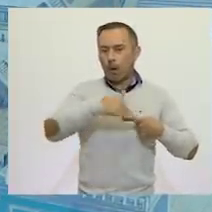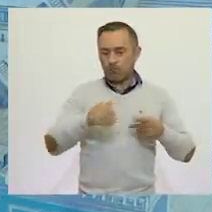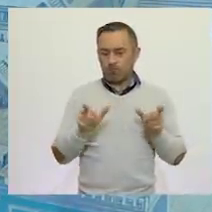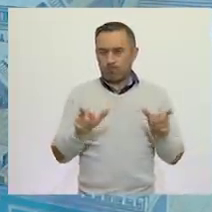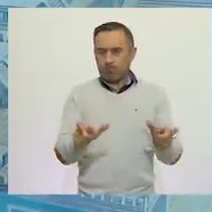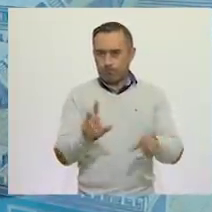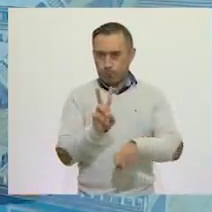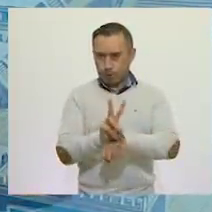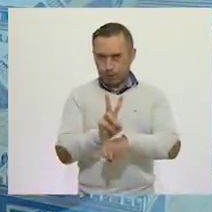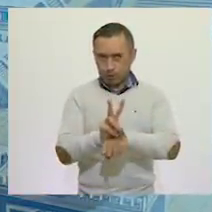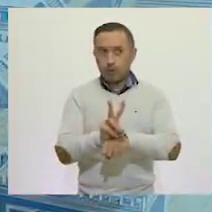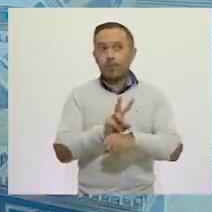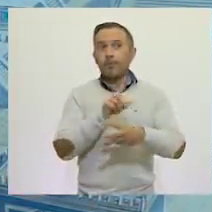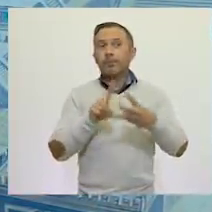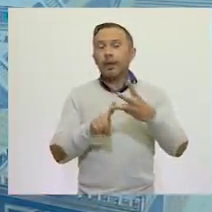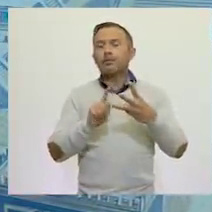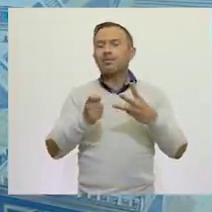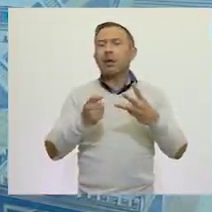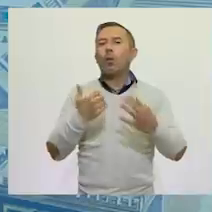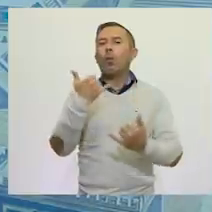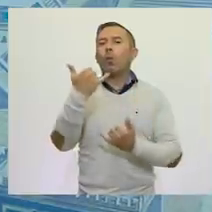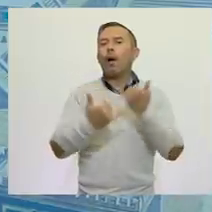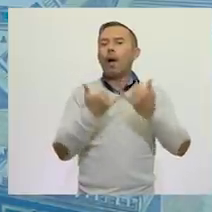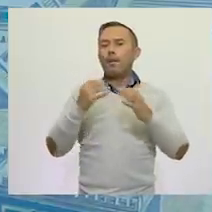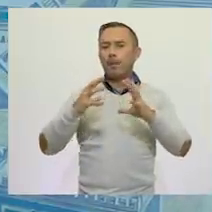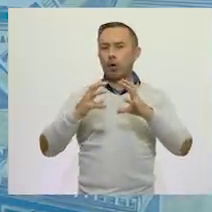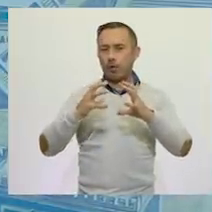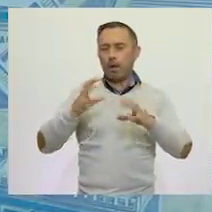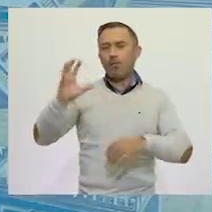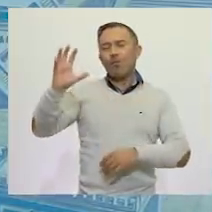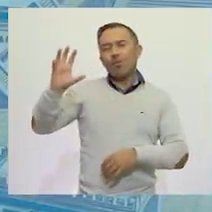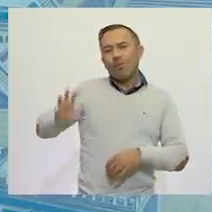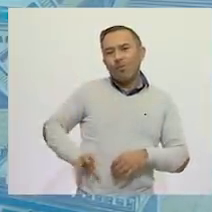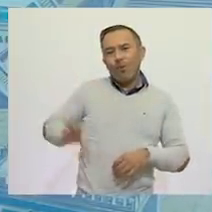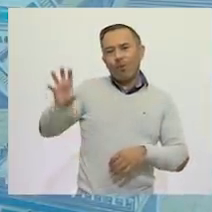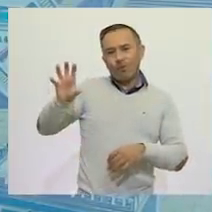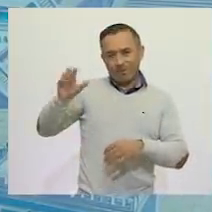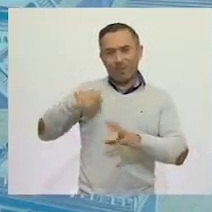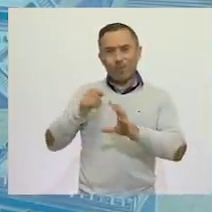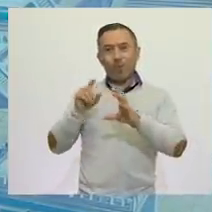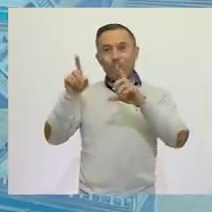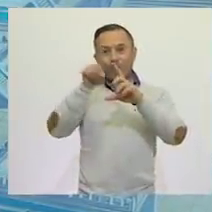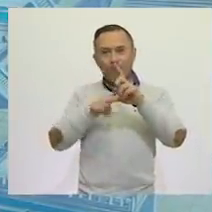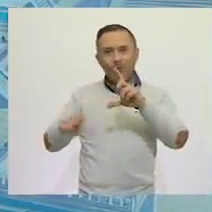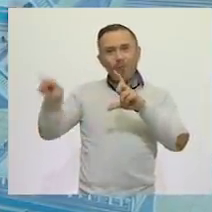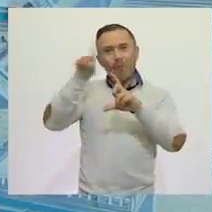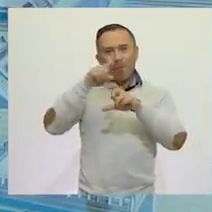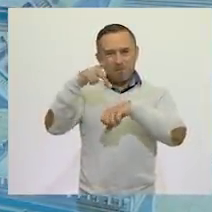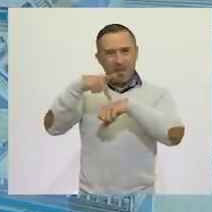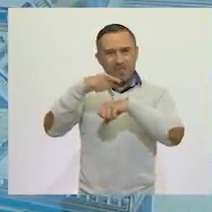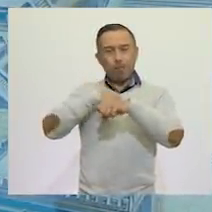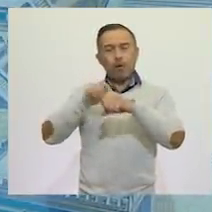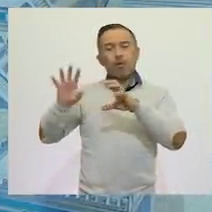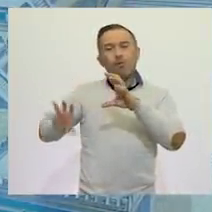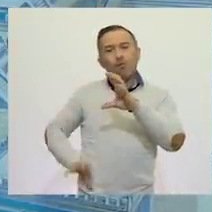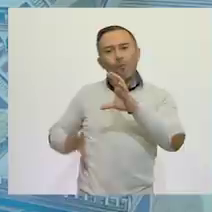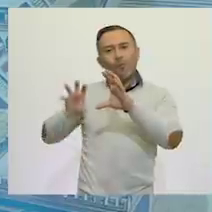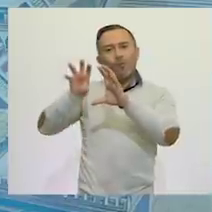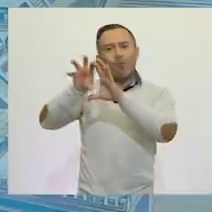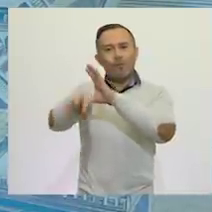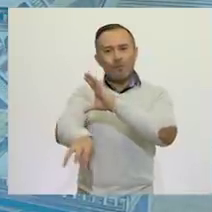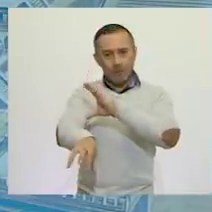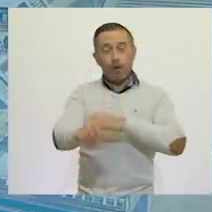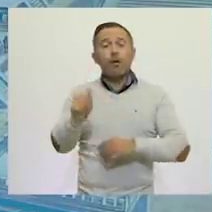3, los jugadores de pelota, deporte que consistía en meter una pelota por unos aros de piedra y que se cree no solo